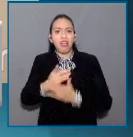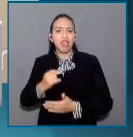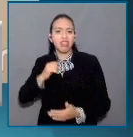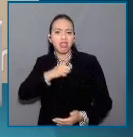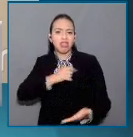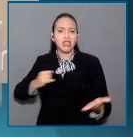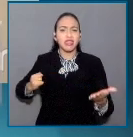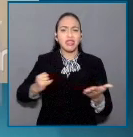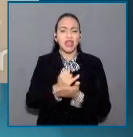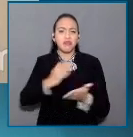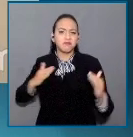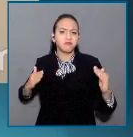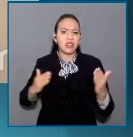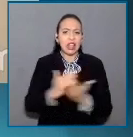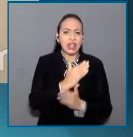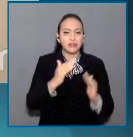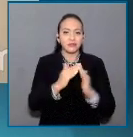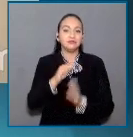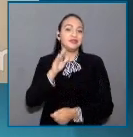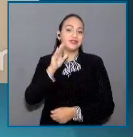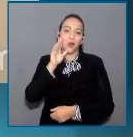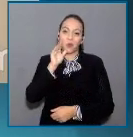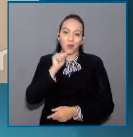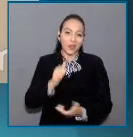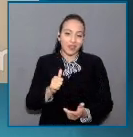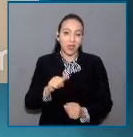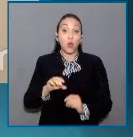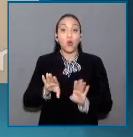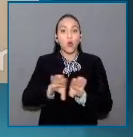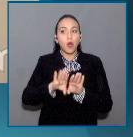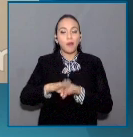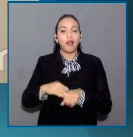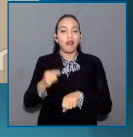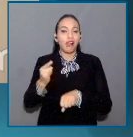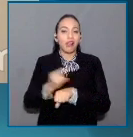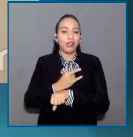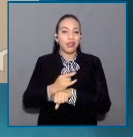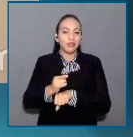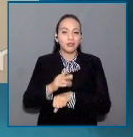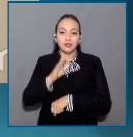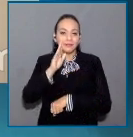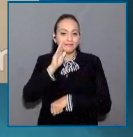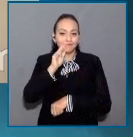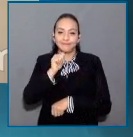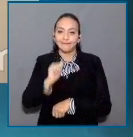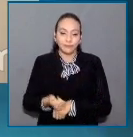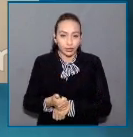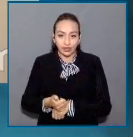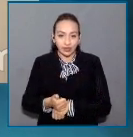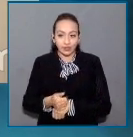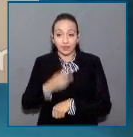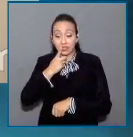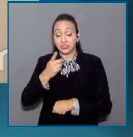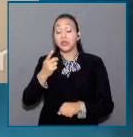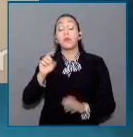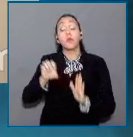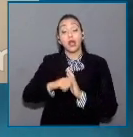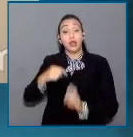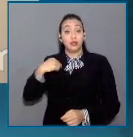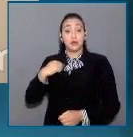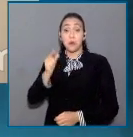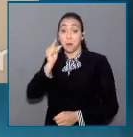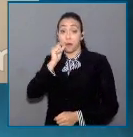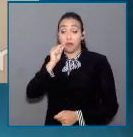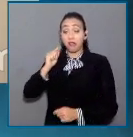cateos disfrazados. Específicamente, así le llamó la Corte. Es decir, esto no va a ser motivo para que se